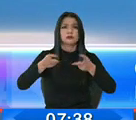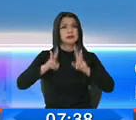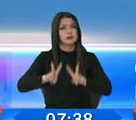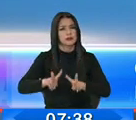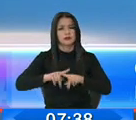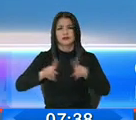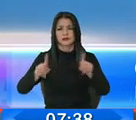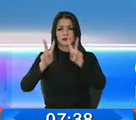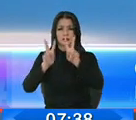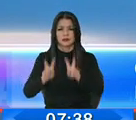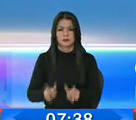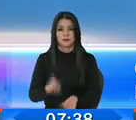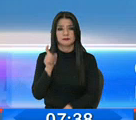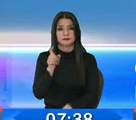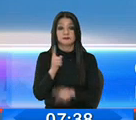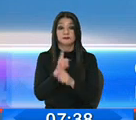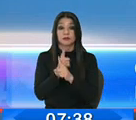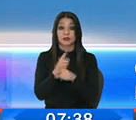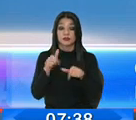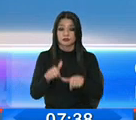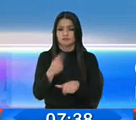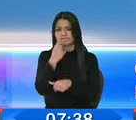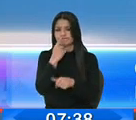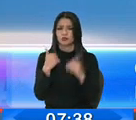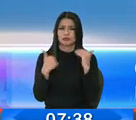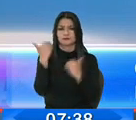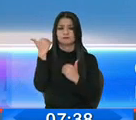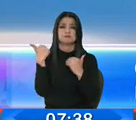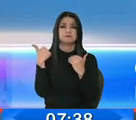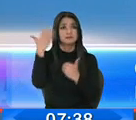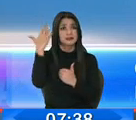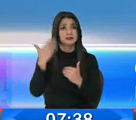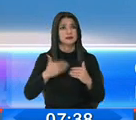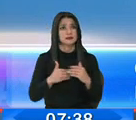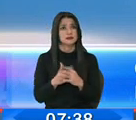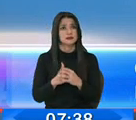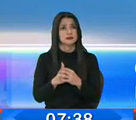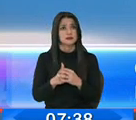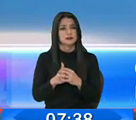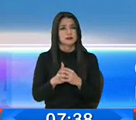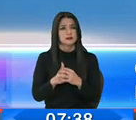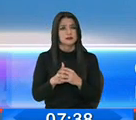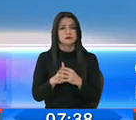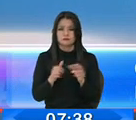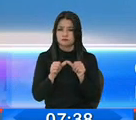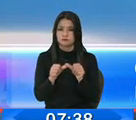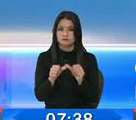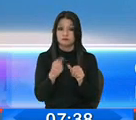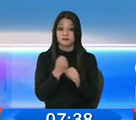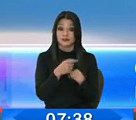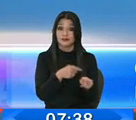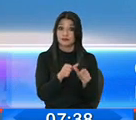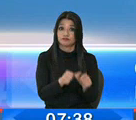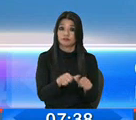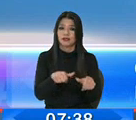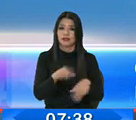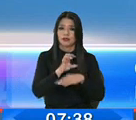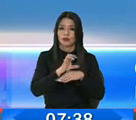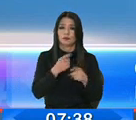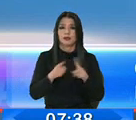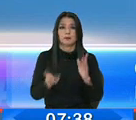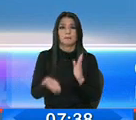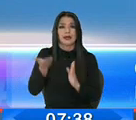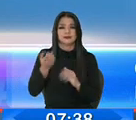en otros ámbitos. Es por ello que nuestro interés es que podamos preservar esas plazas de trabajo, pero además